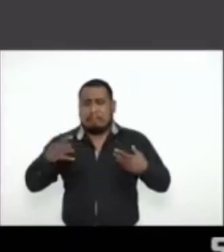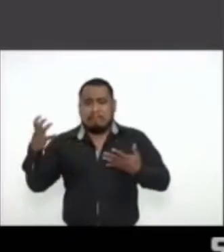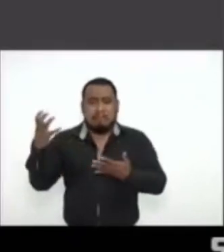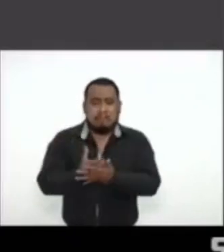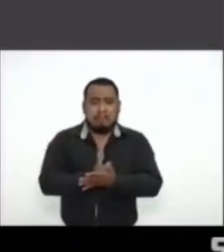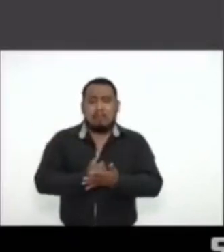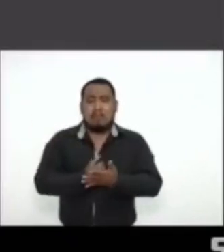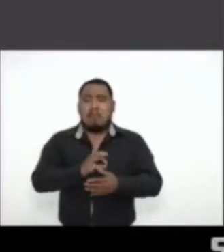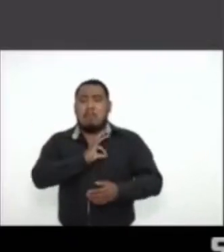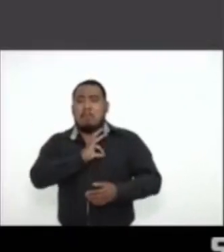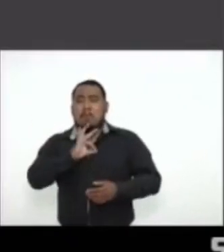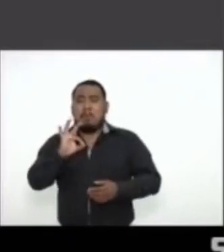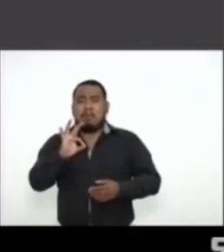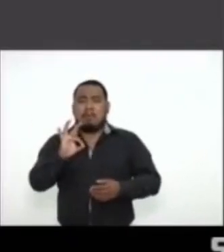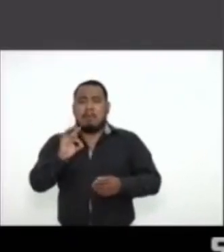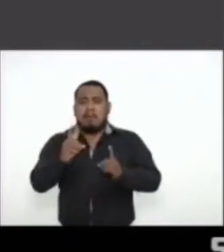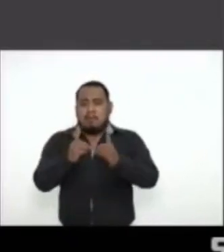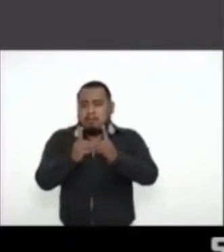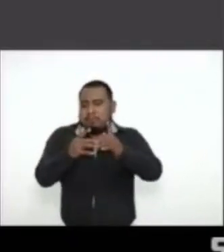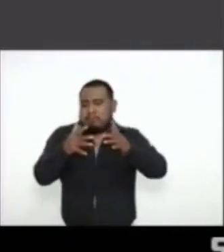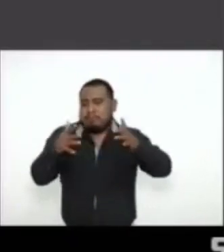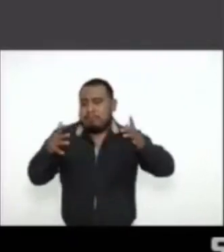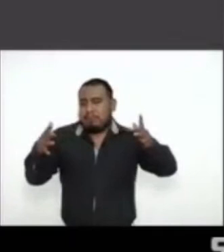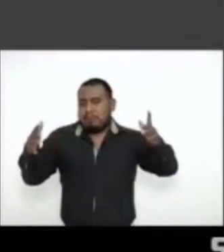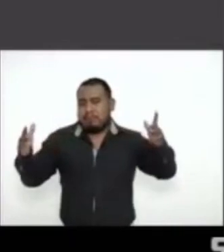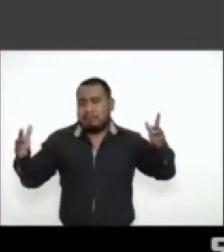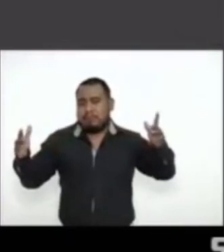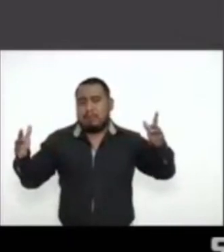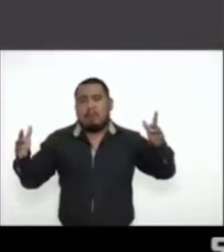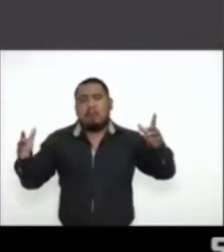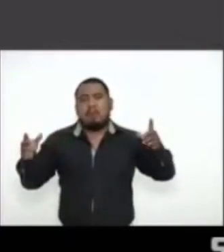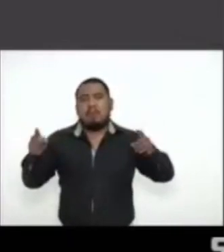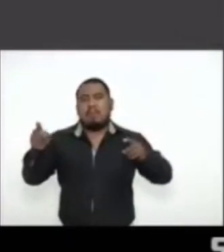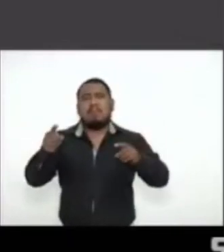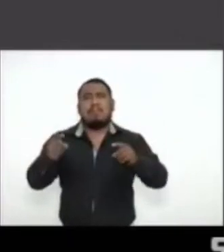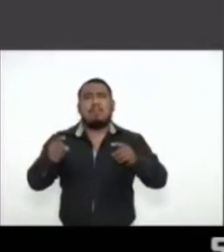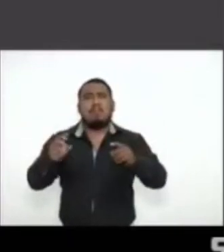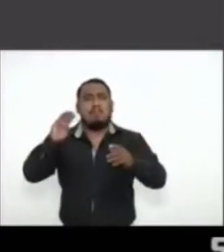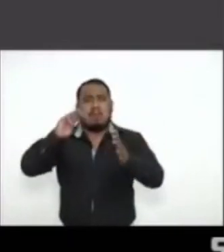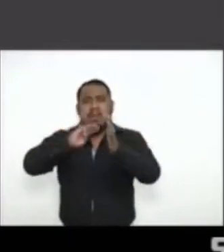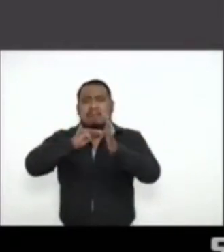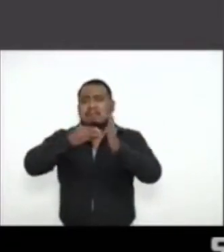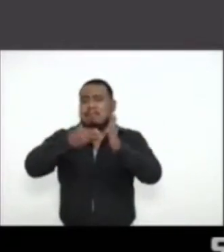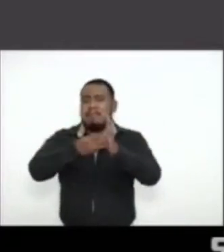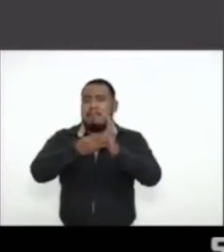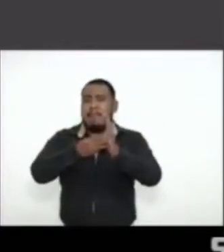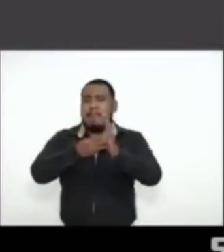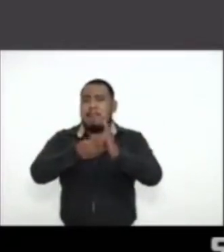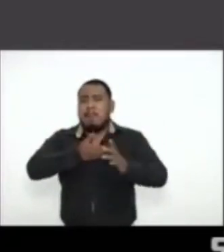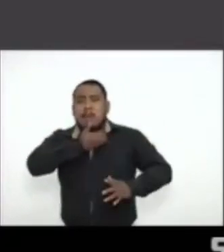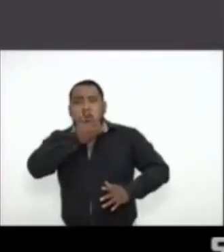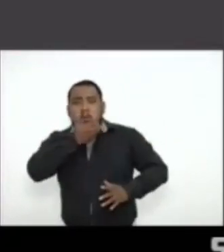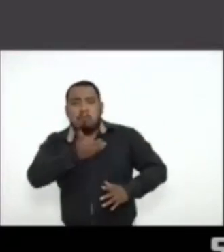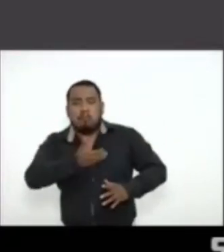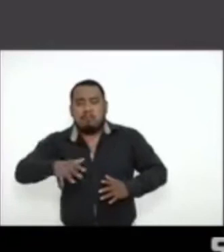que hemos podido desarrollar todas estas estrategias de adaptación